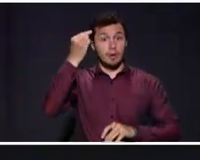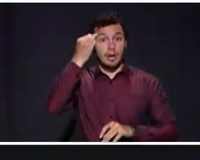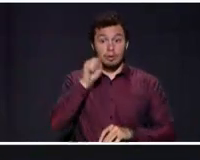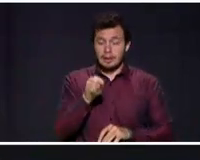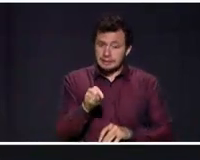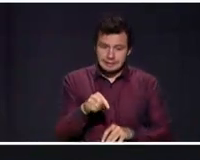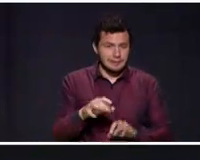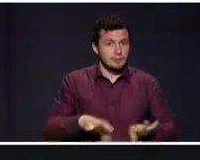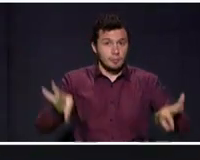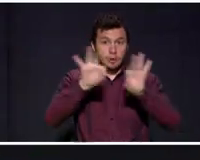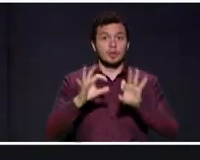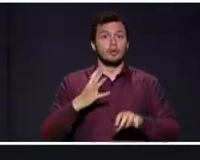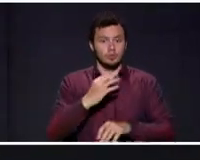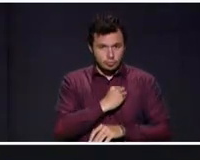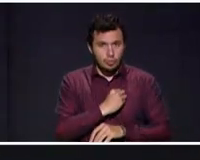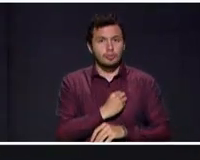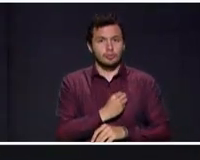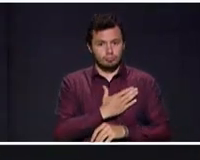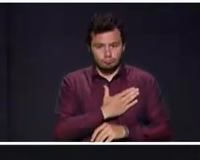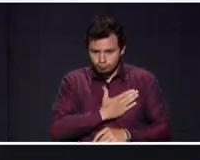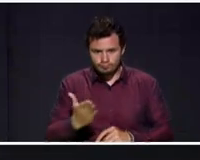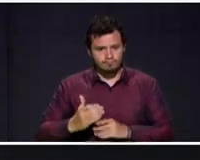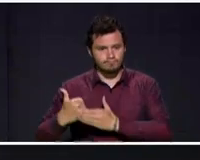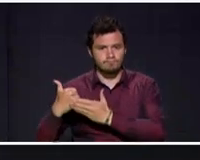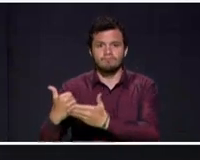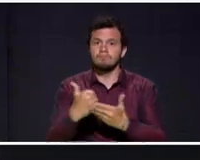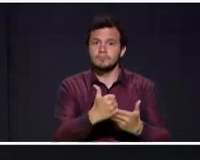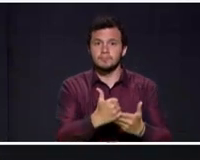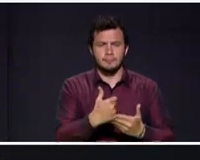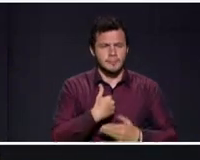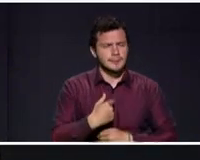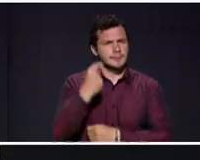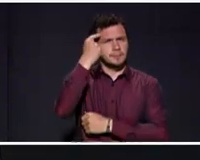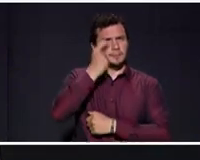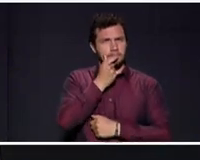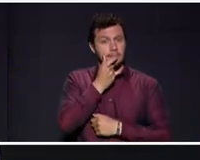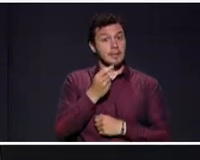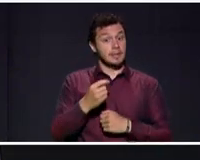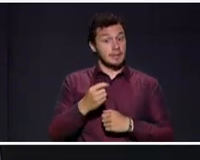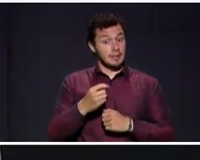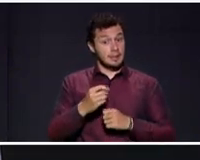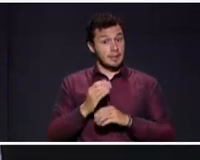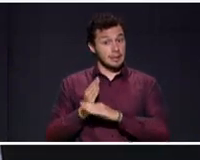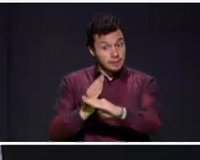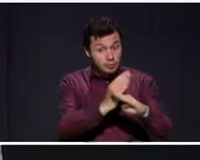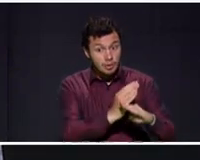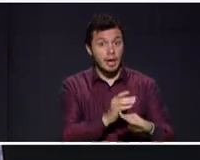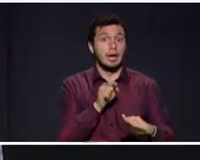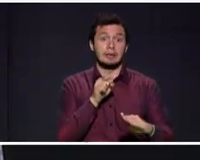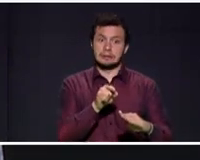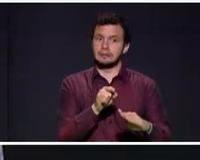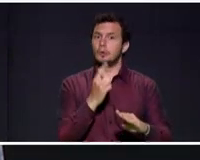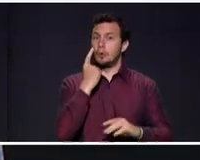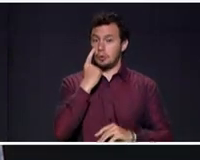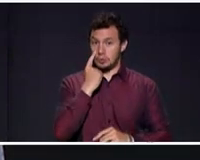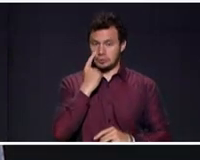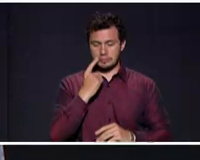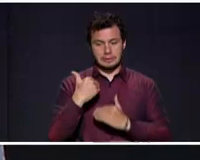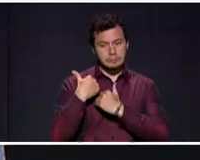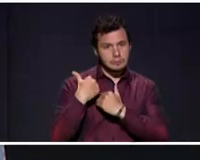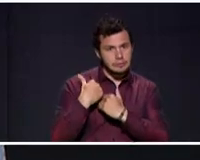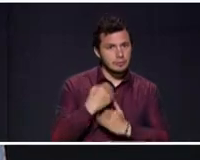actuando pero también creo que la seguridad pasa por las oportunidades mientras que nosotros hoy sigamos teniendo jóvenes que